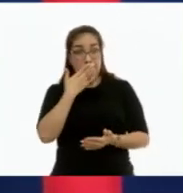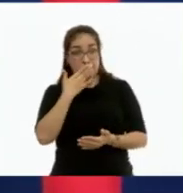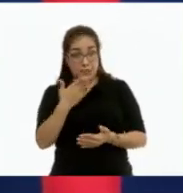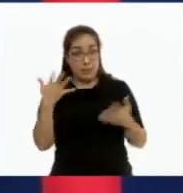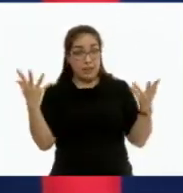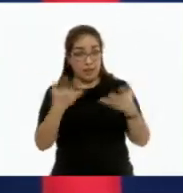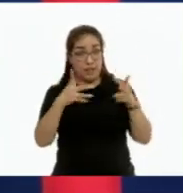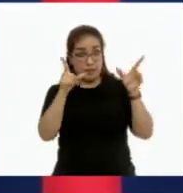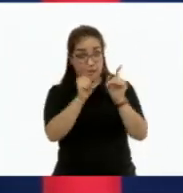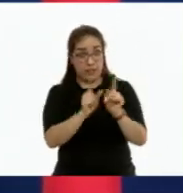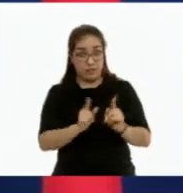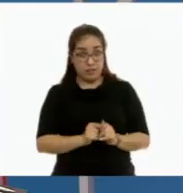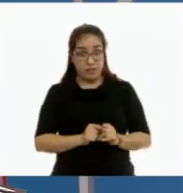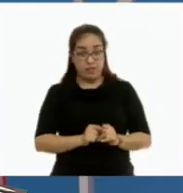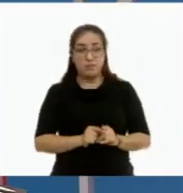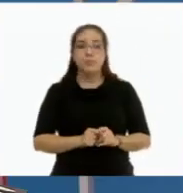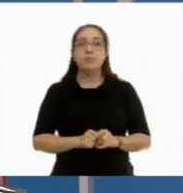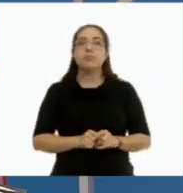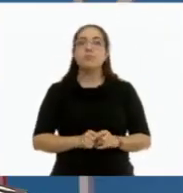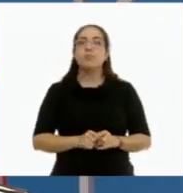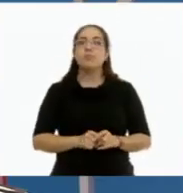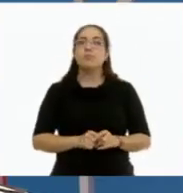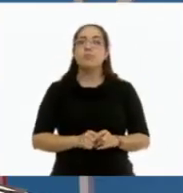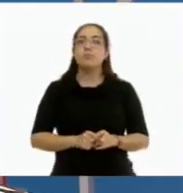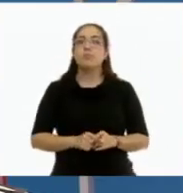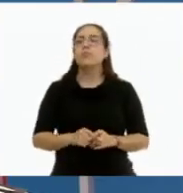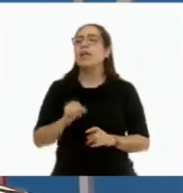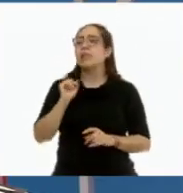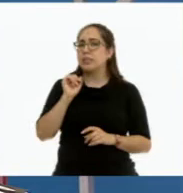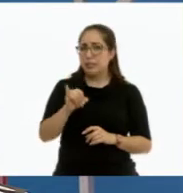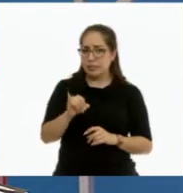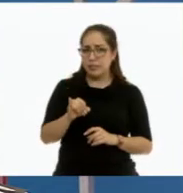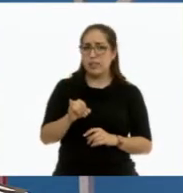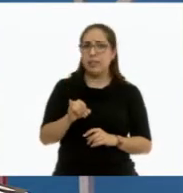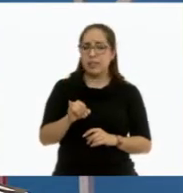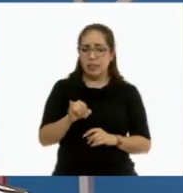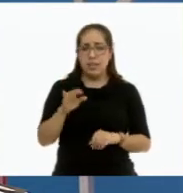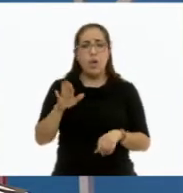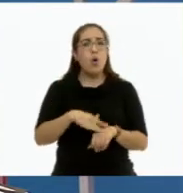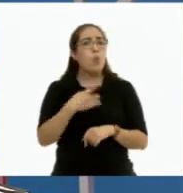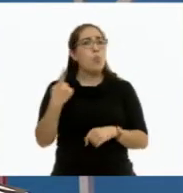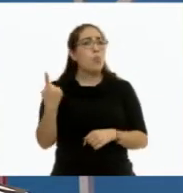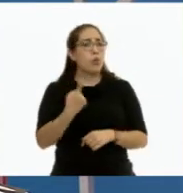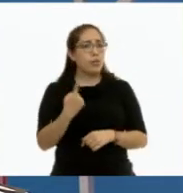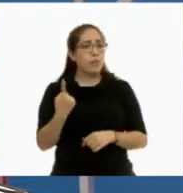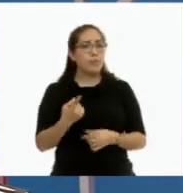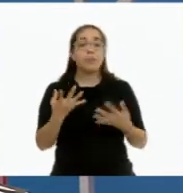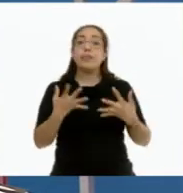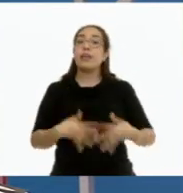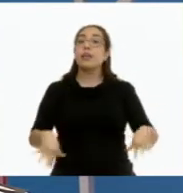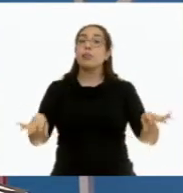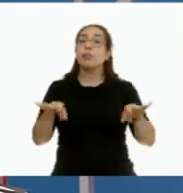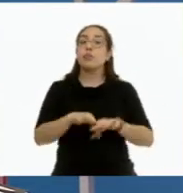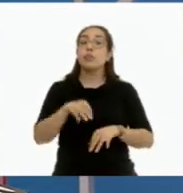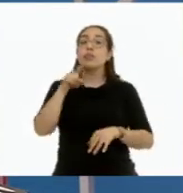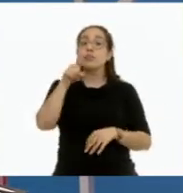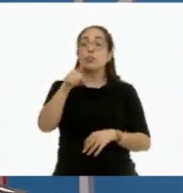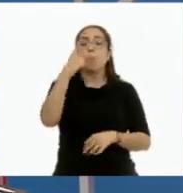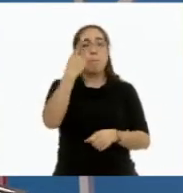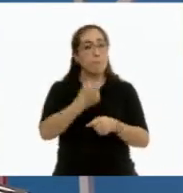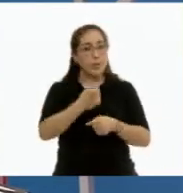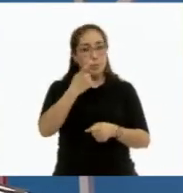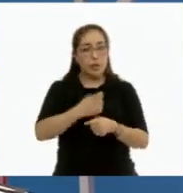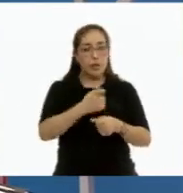un resumen. Pues en parte sí, porque siempre va a ser importante que tú leas,